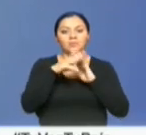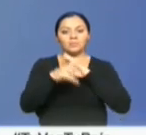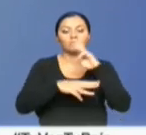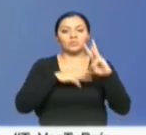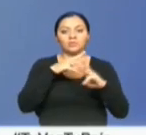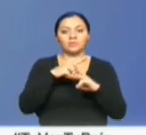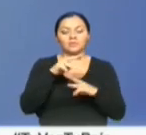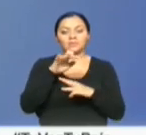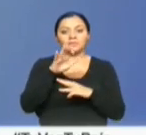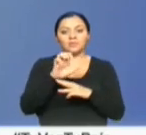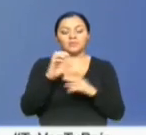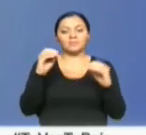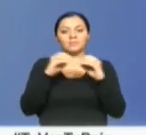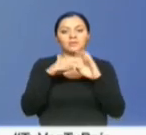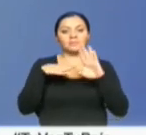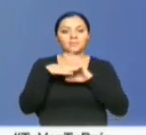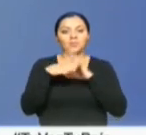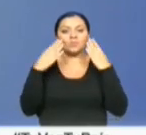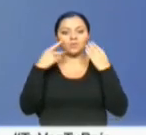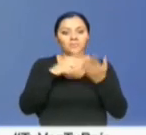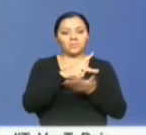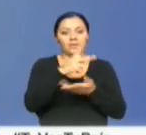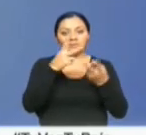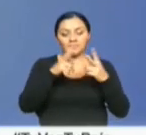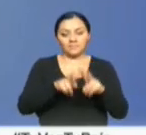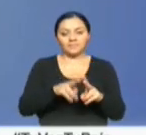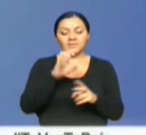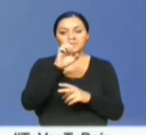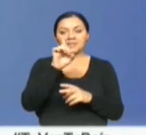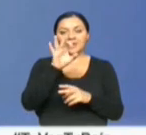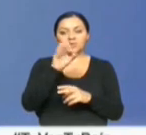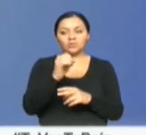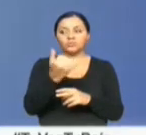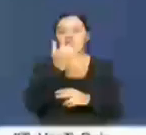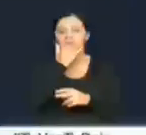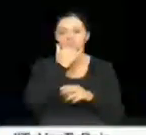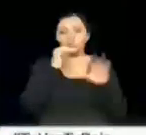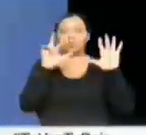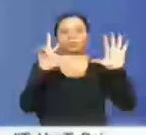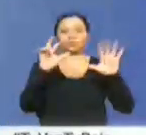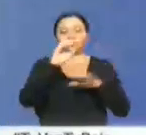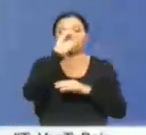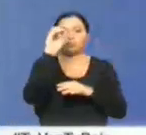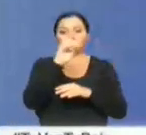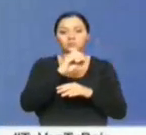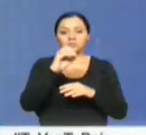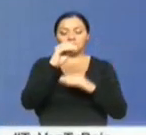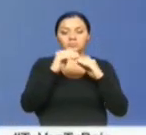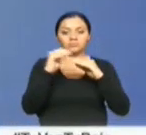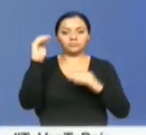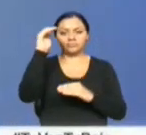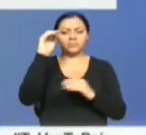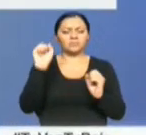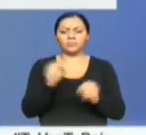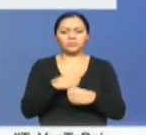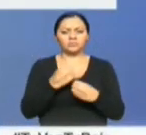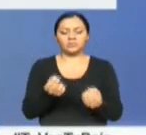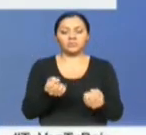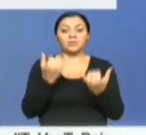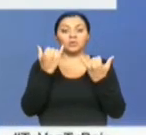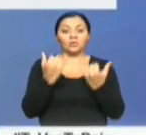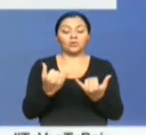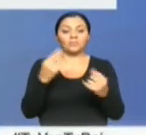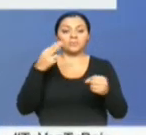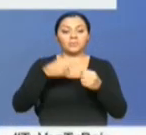la banca, incluyendo el Banco de Guayaquil. Sedatos con un error de más de 8 puntos en su exit poll, imposible.